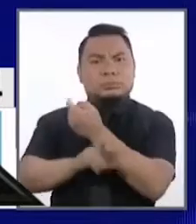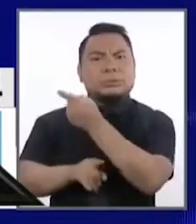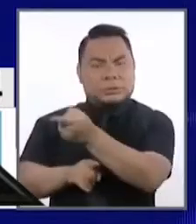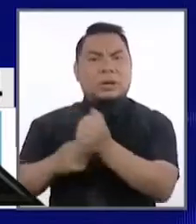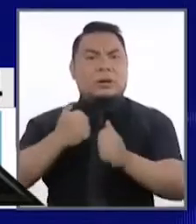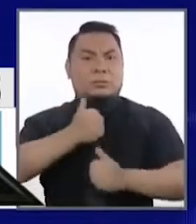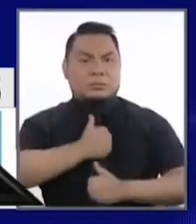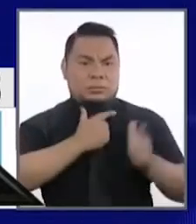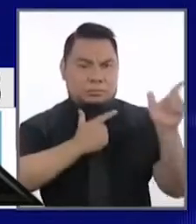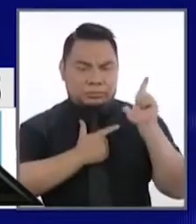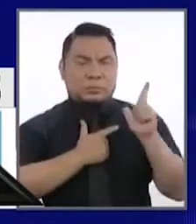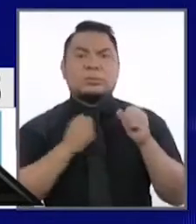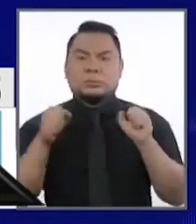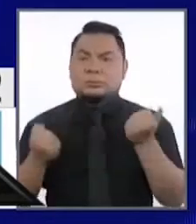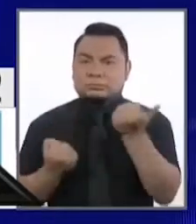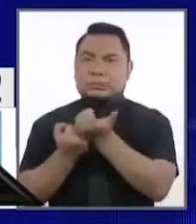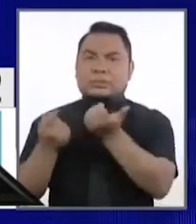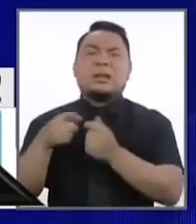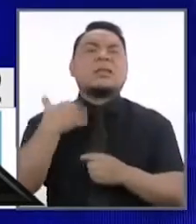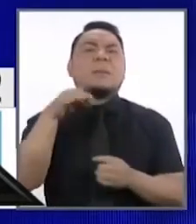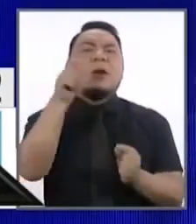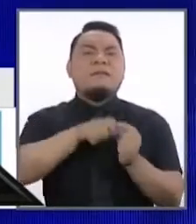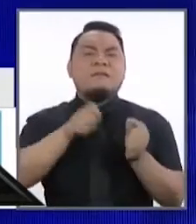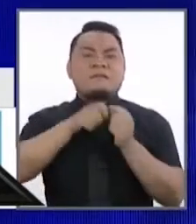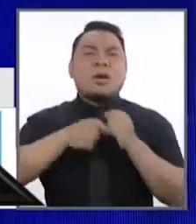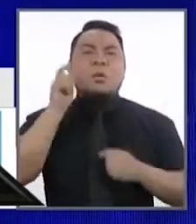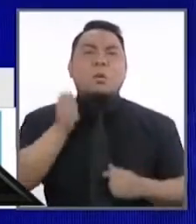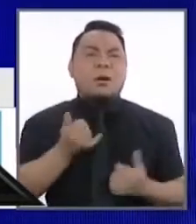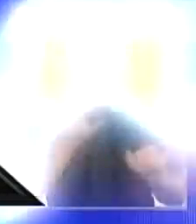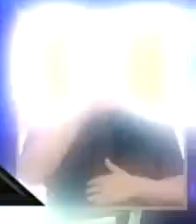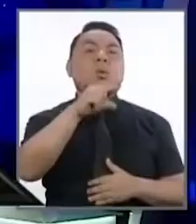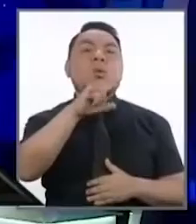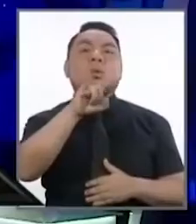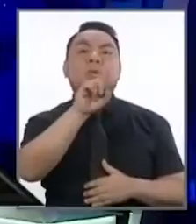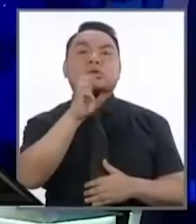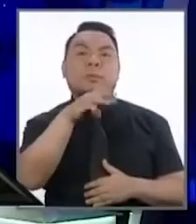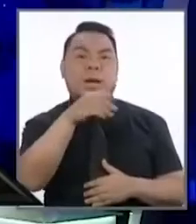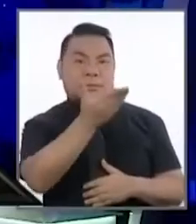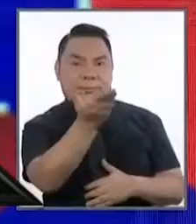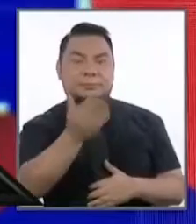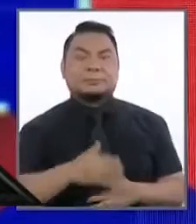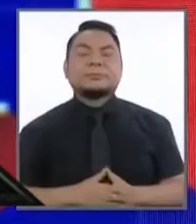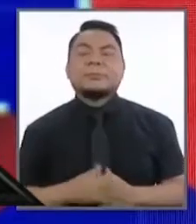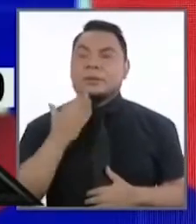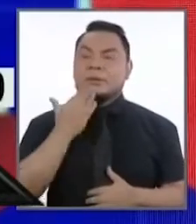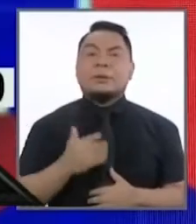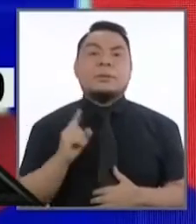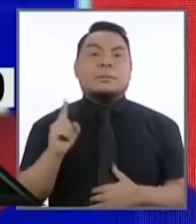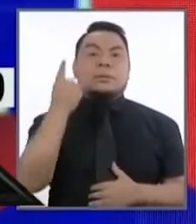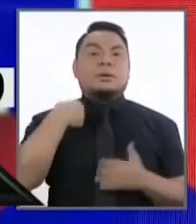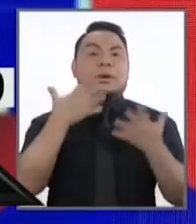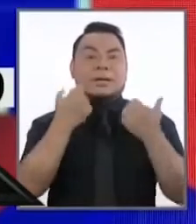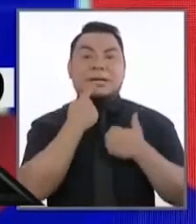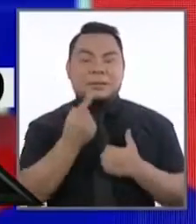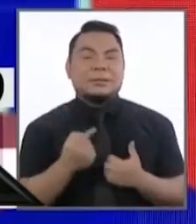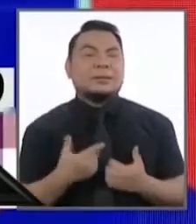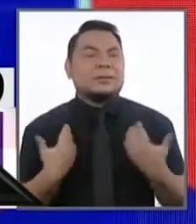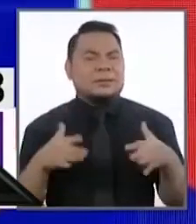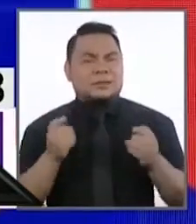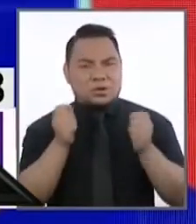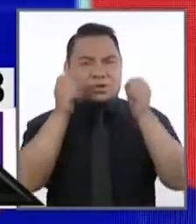puedes armas del abuso y persecución de civiles como ocurre actualmente muchas gracias en primer lugar quiero decir que me parece